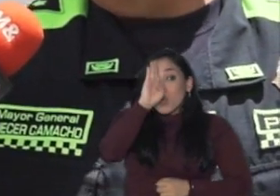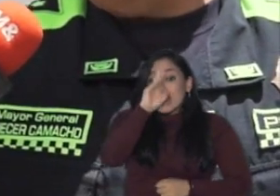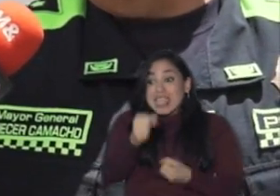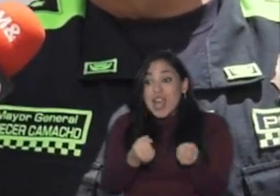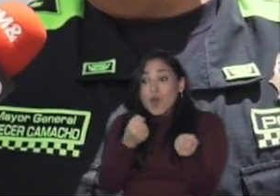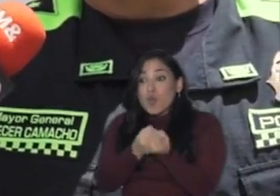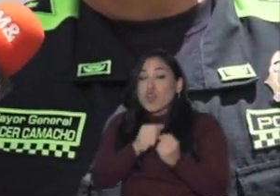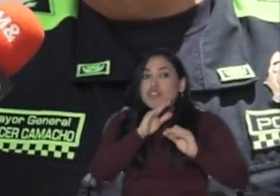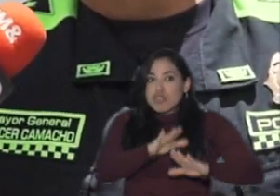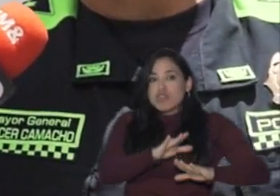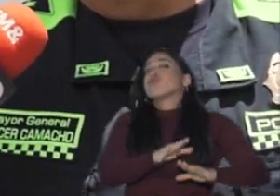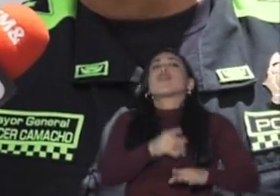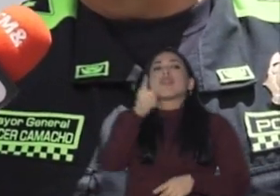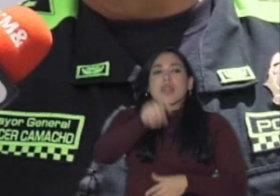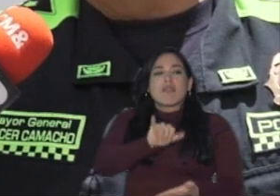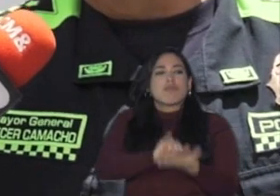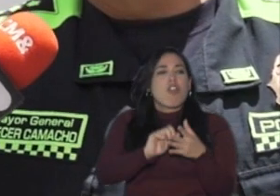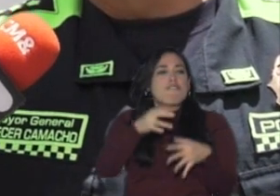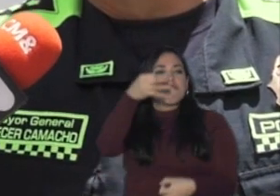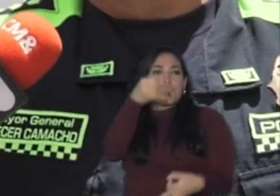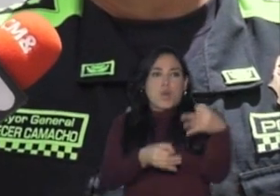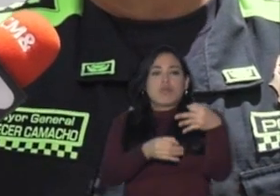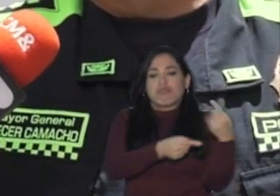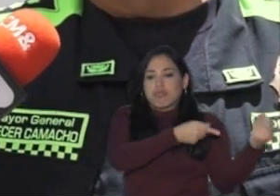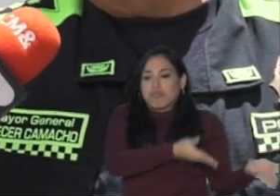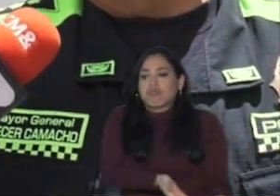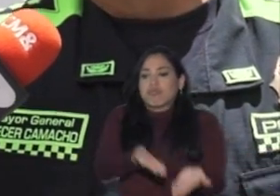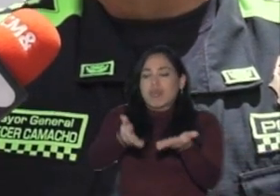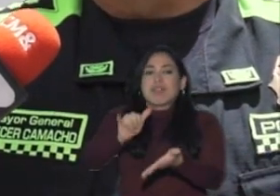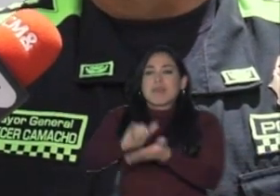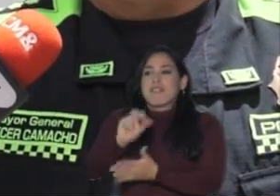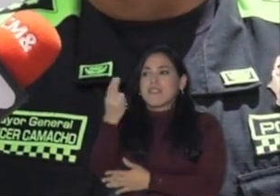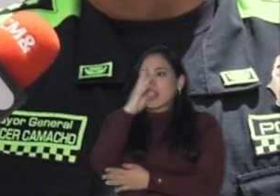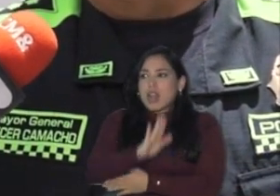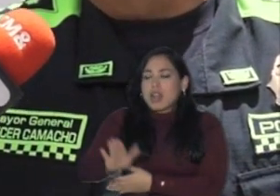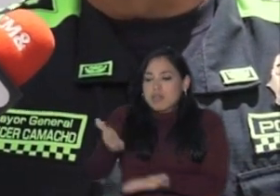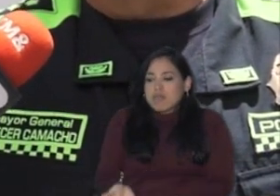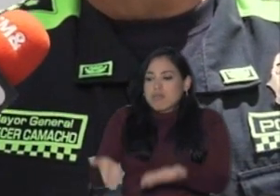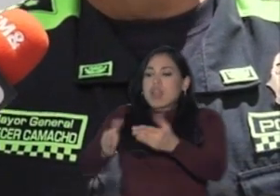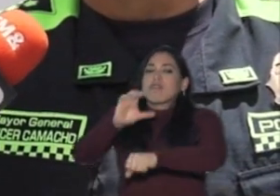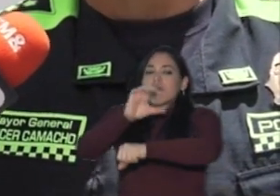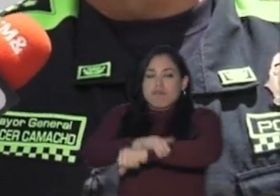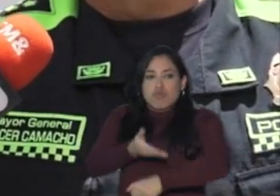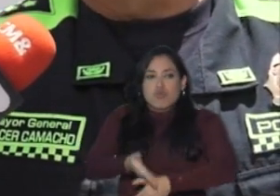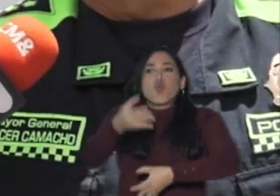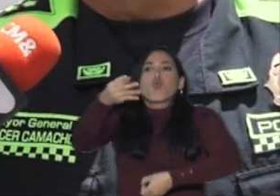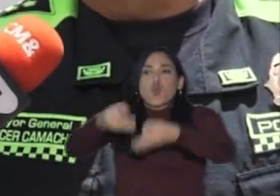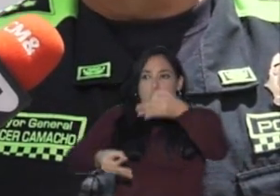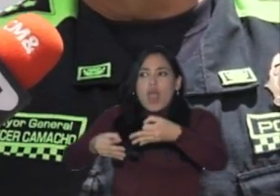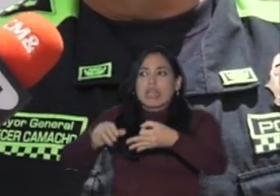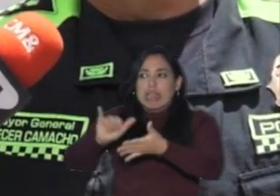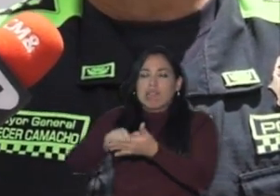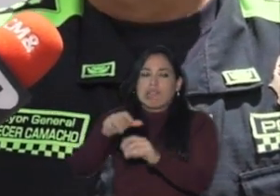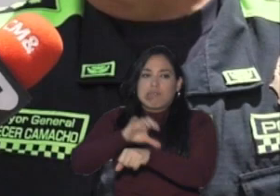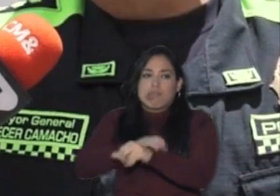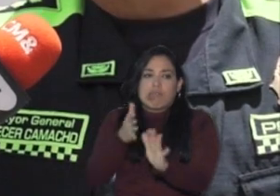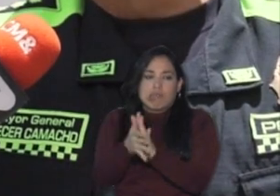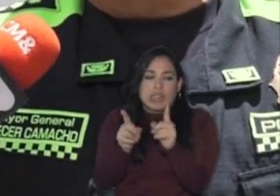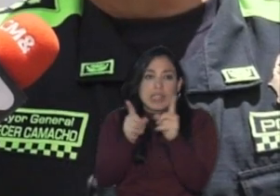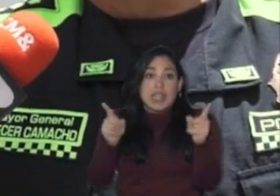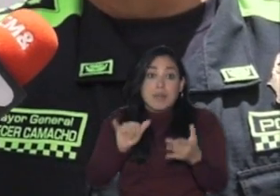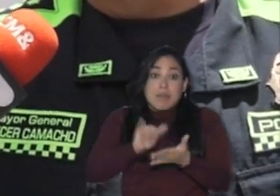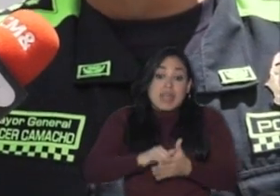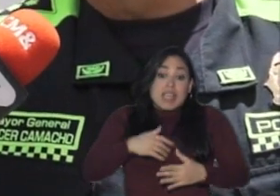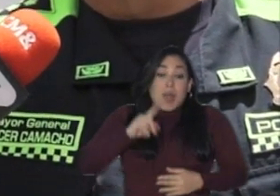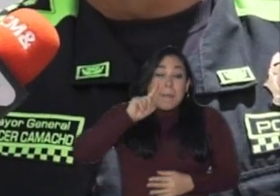la actividad judicial para dejarlo a disposición de la Fiscalía y ante los jueces de control de garantías. Es